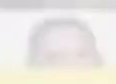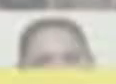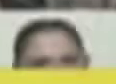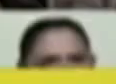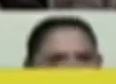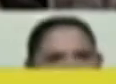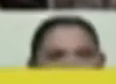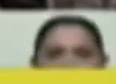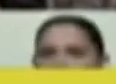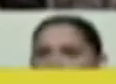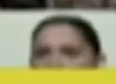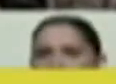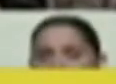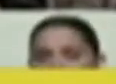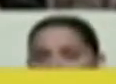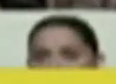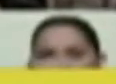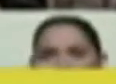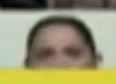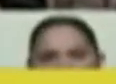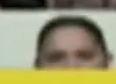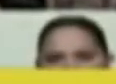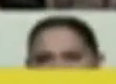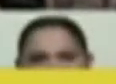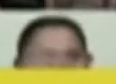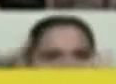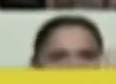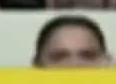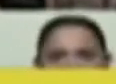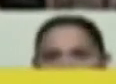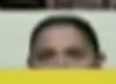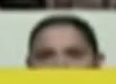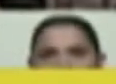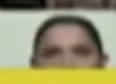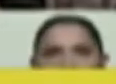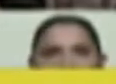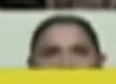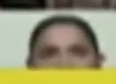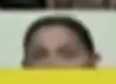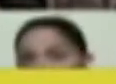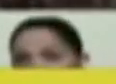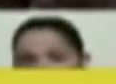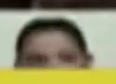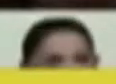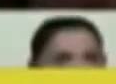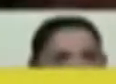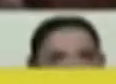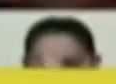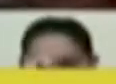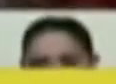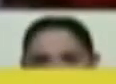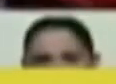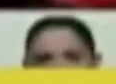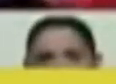Maduro. Hemos estado y estaremos con los votos del pueblo, que es el único que elige presidente constitucional